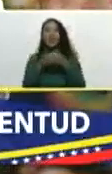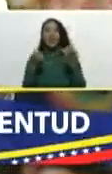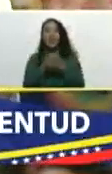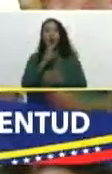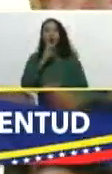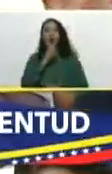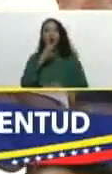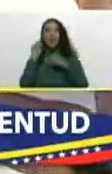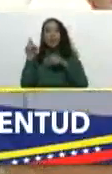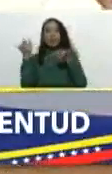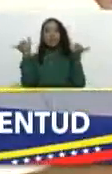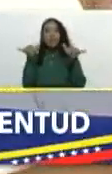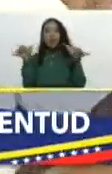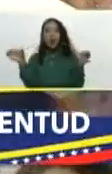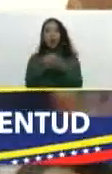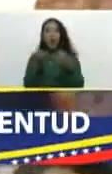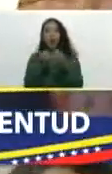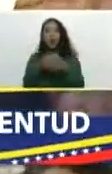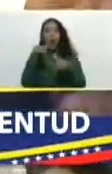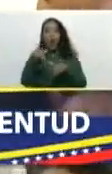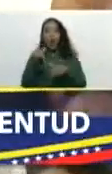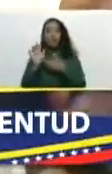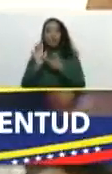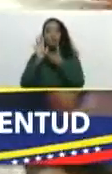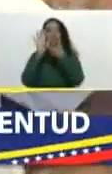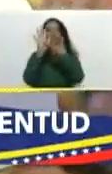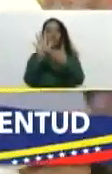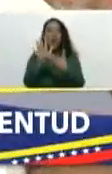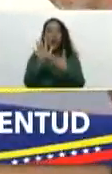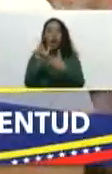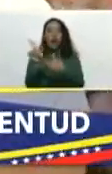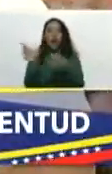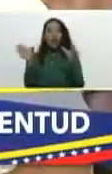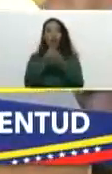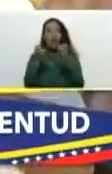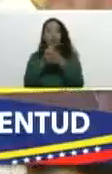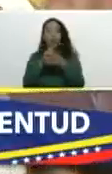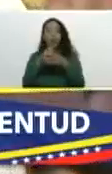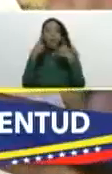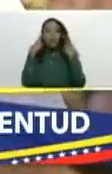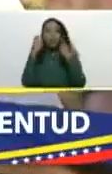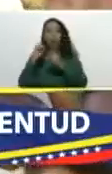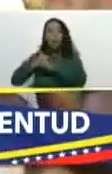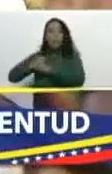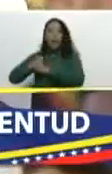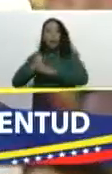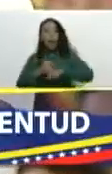Y esa es la misma generación, presidente, que hoy nos está representando ya en el Clásico Mundial del Béisbol. Ese mismo